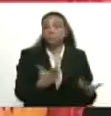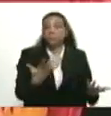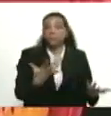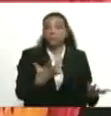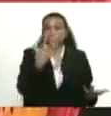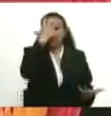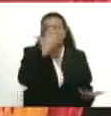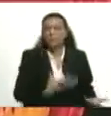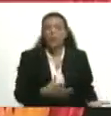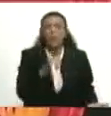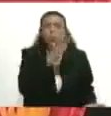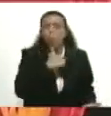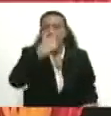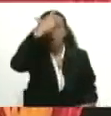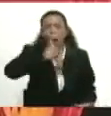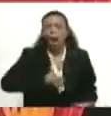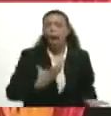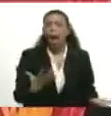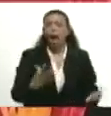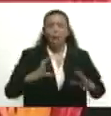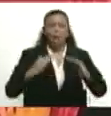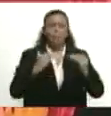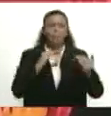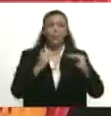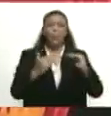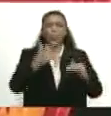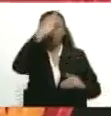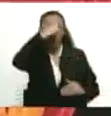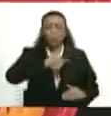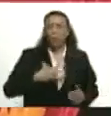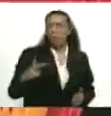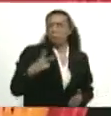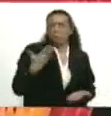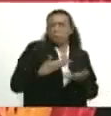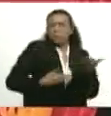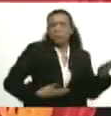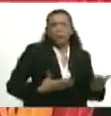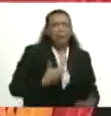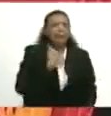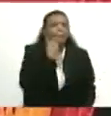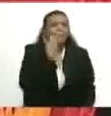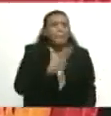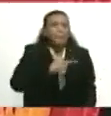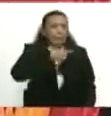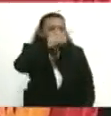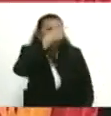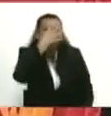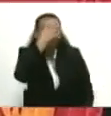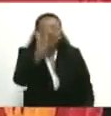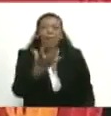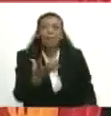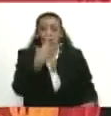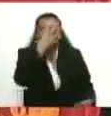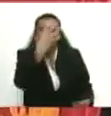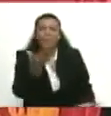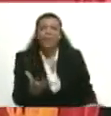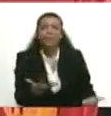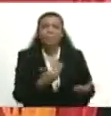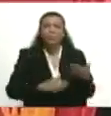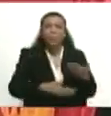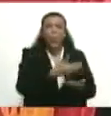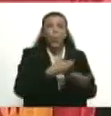inescrupulosos, un sujeto de esos que no tienen presentación, que da pena presentarlo desde allá, de donde